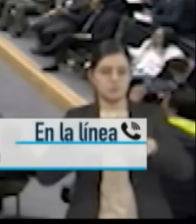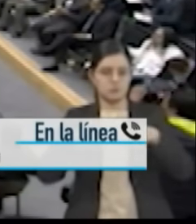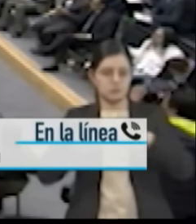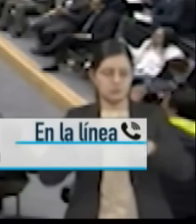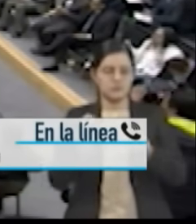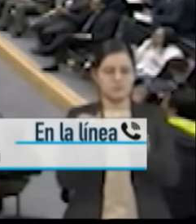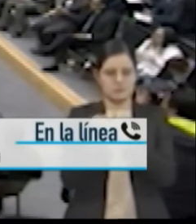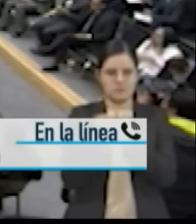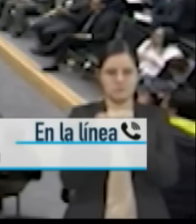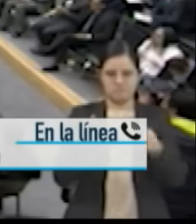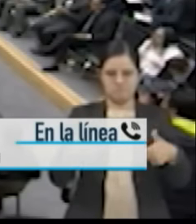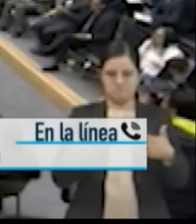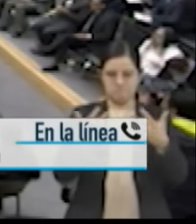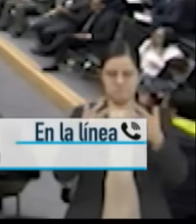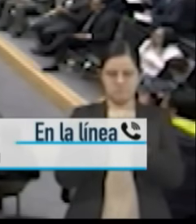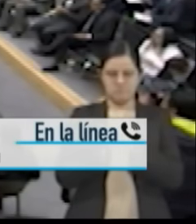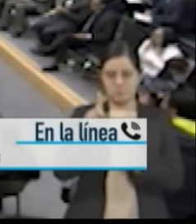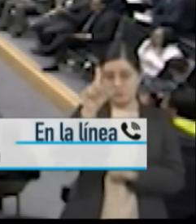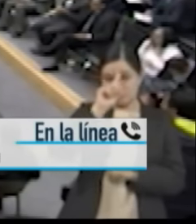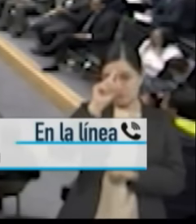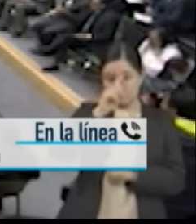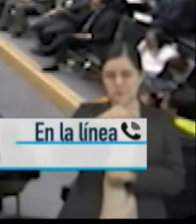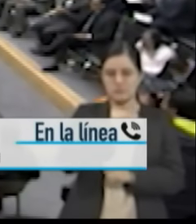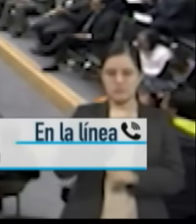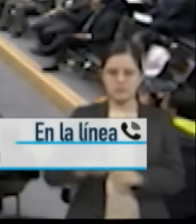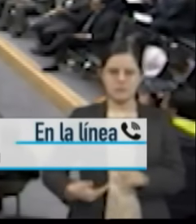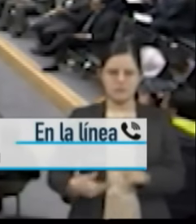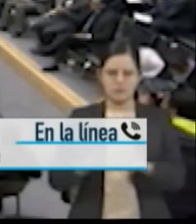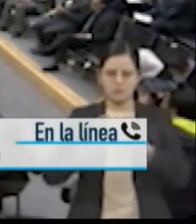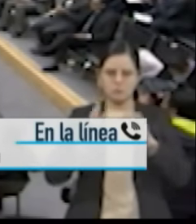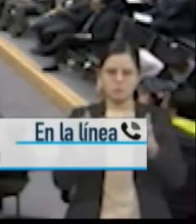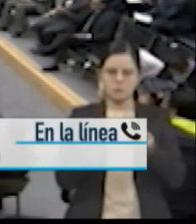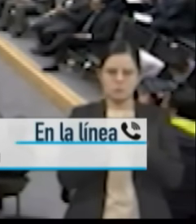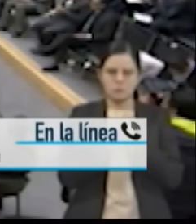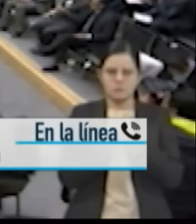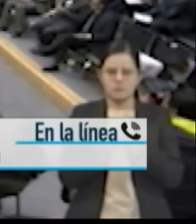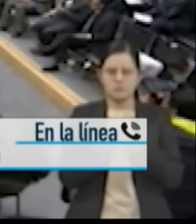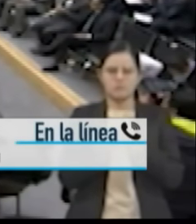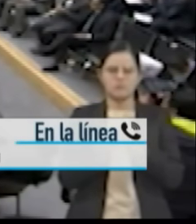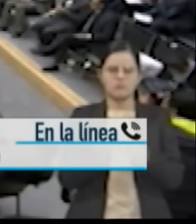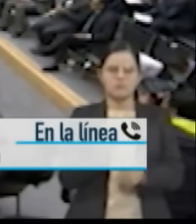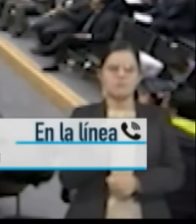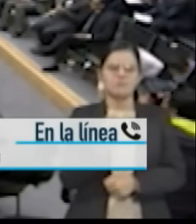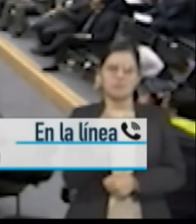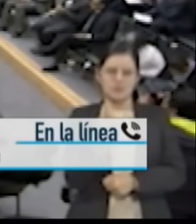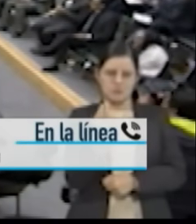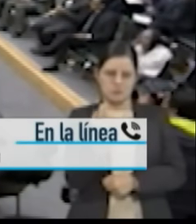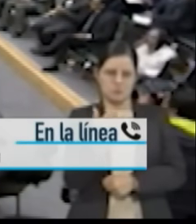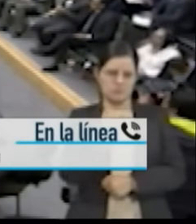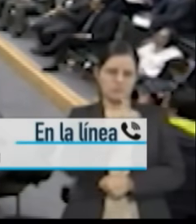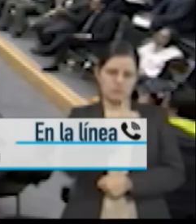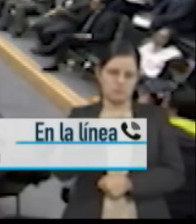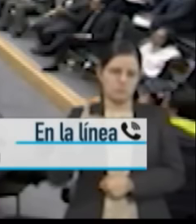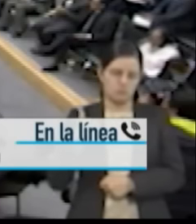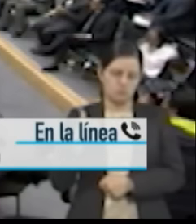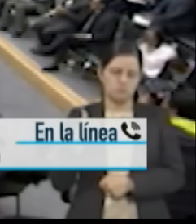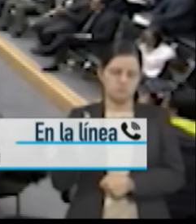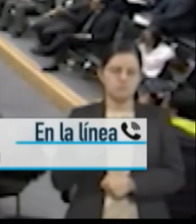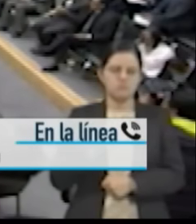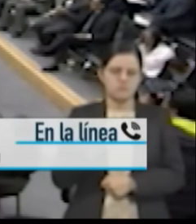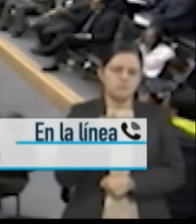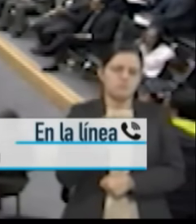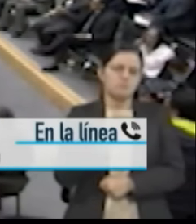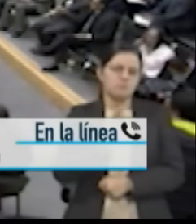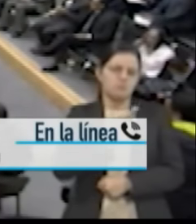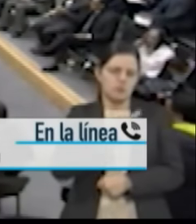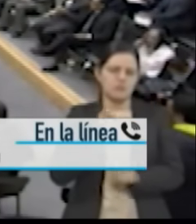de la autoridad electoral, pues entonces sí estamos en un problema muy serio. Afortunadamente, así lo reconoció también